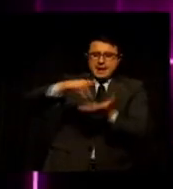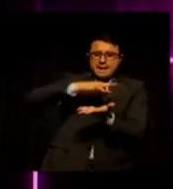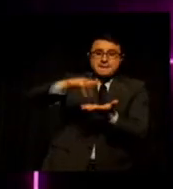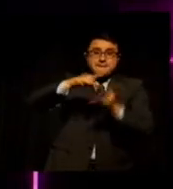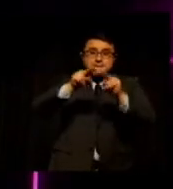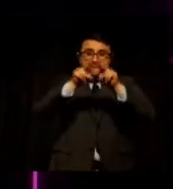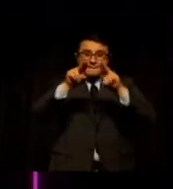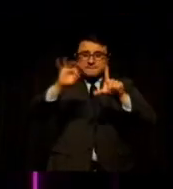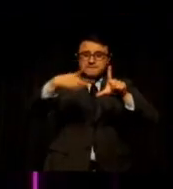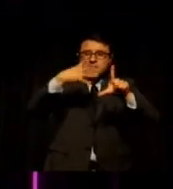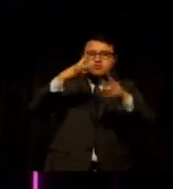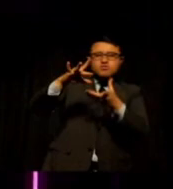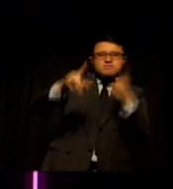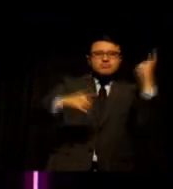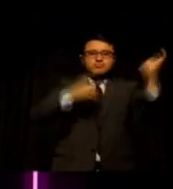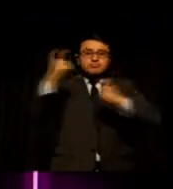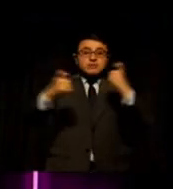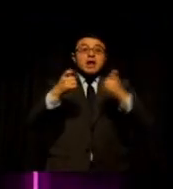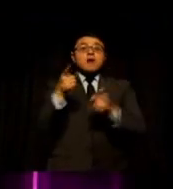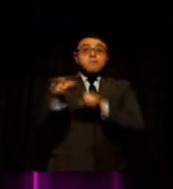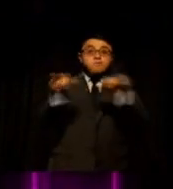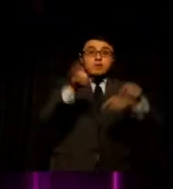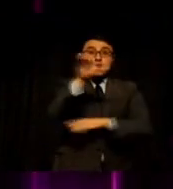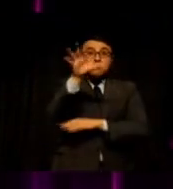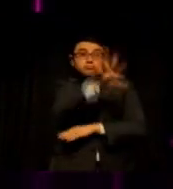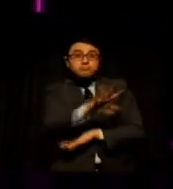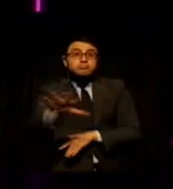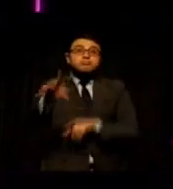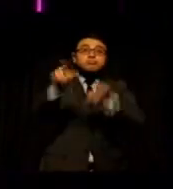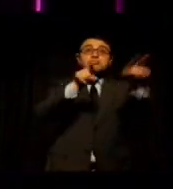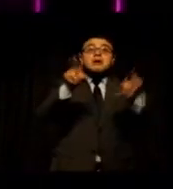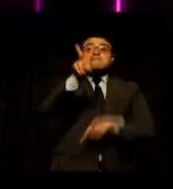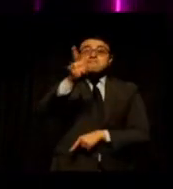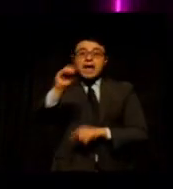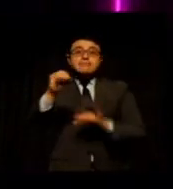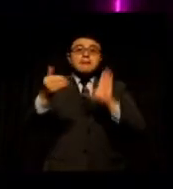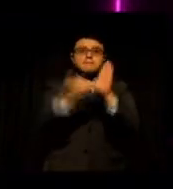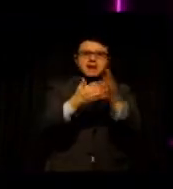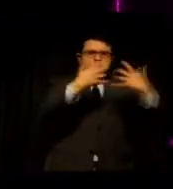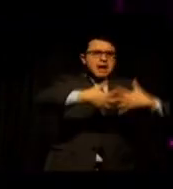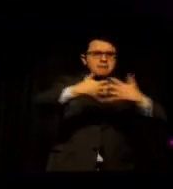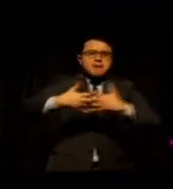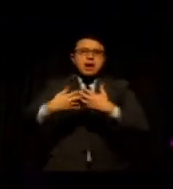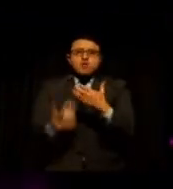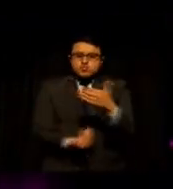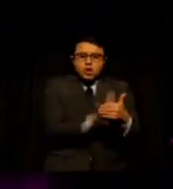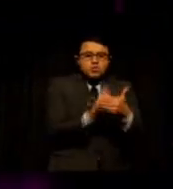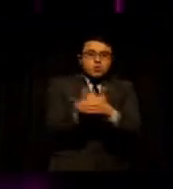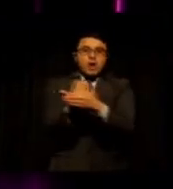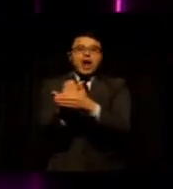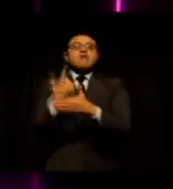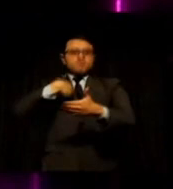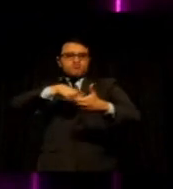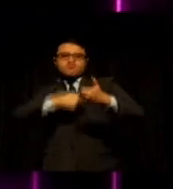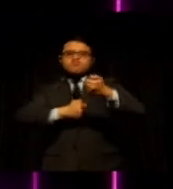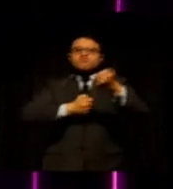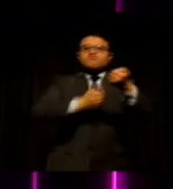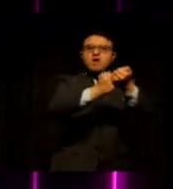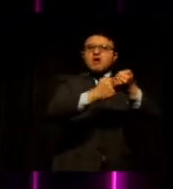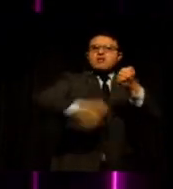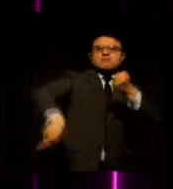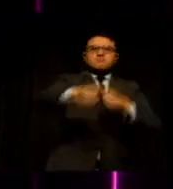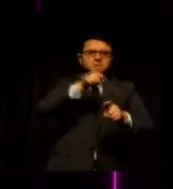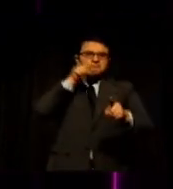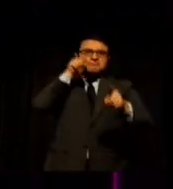ya cerca de 20.000 pequeños negocios en el país de emprendedores en los cuales estamos acompañándolos para que tengan toda su plataforma